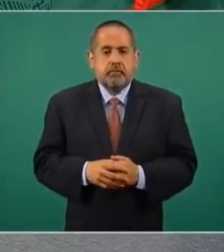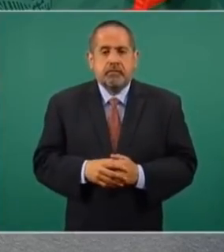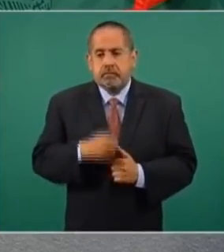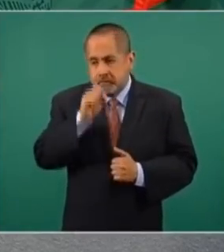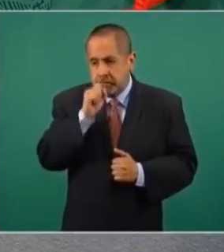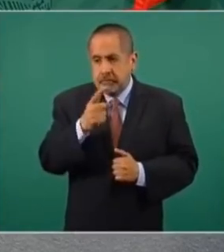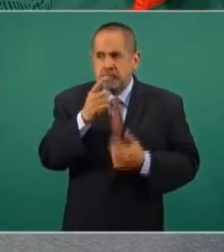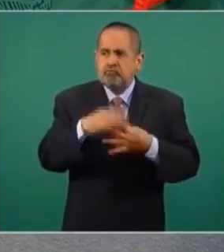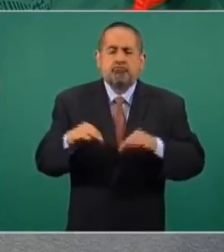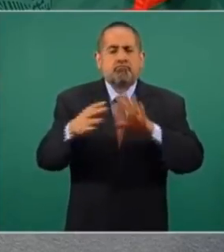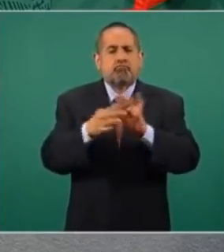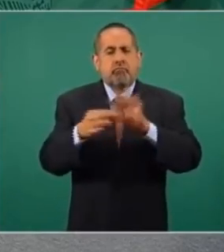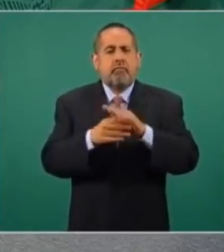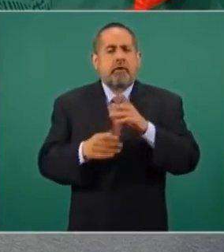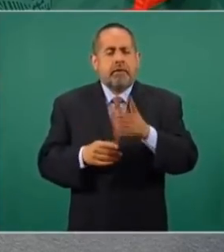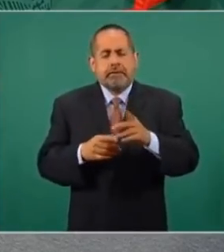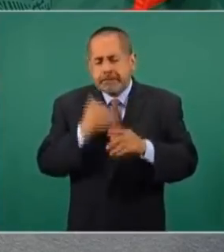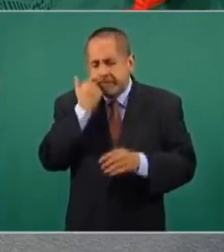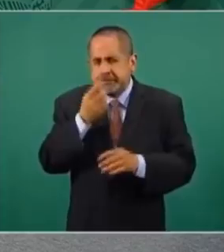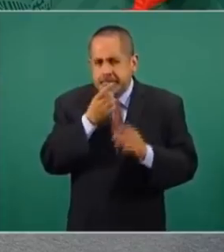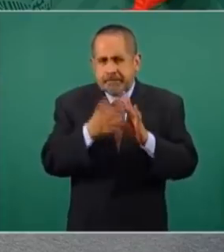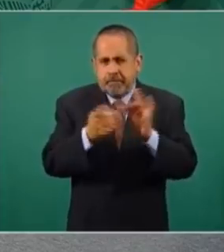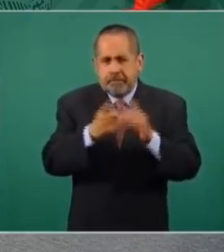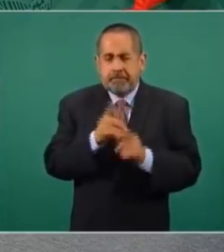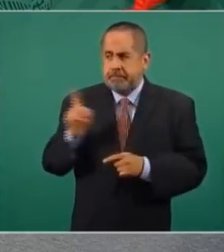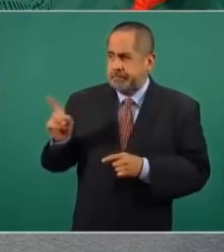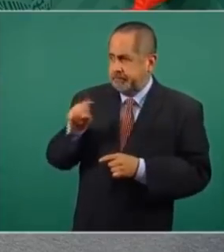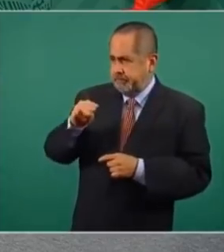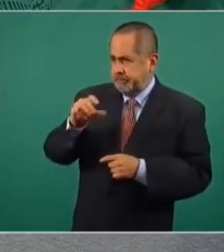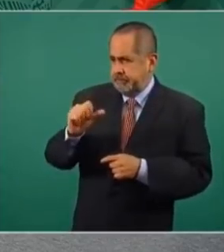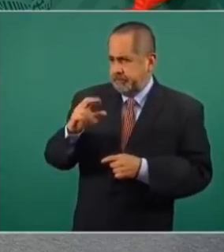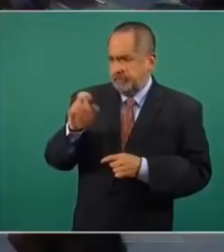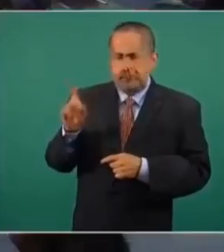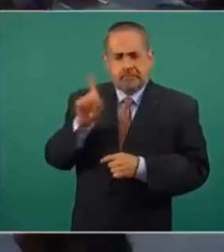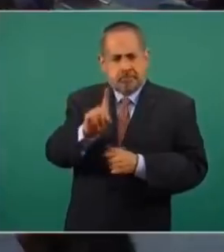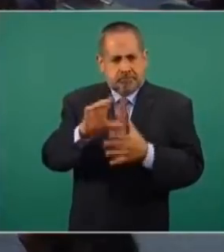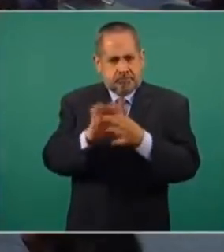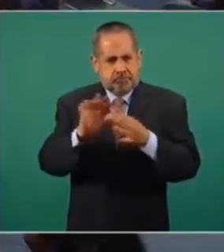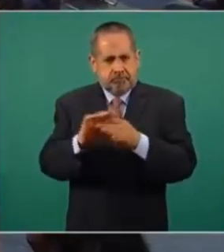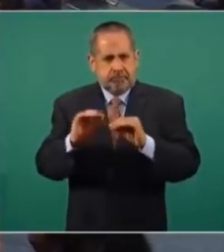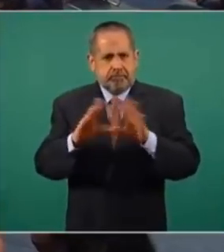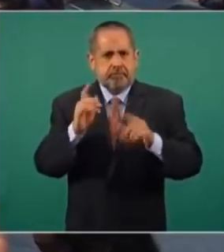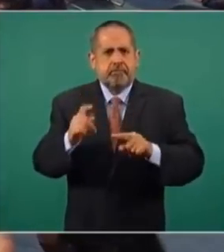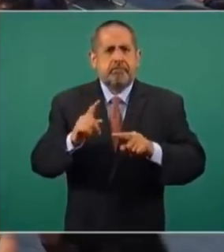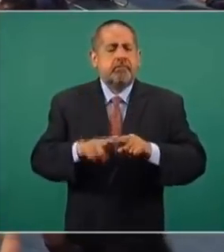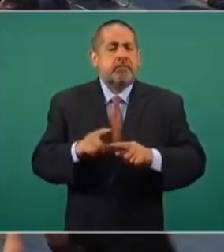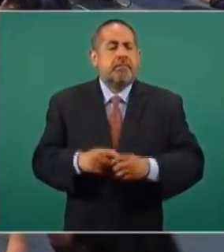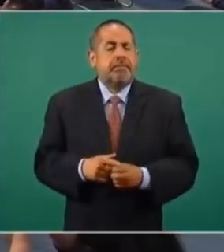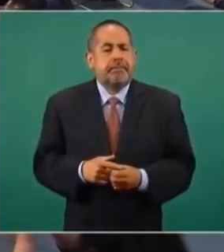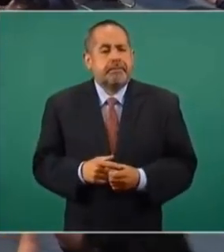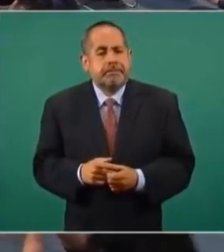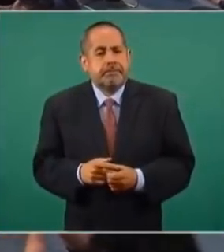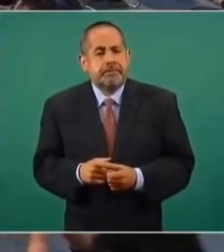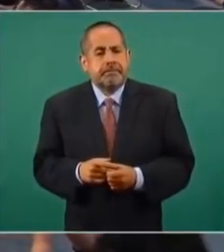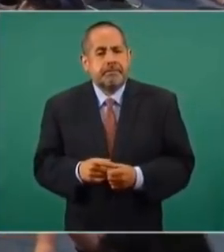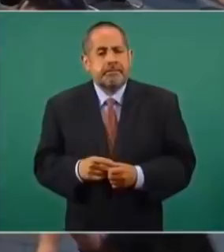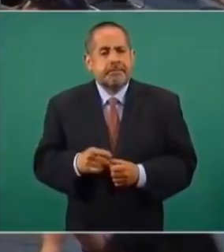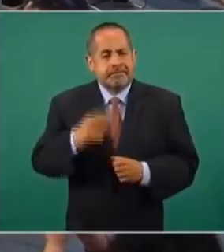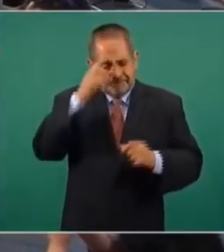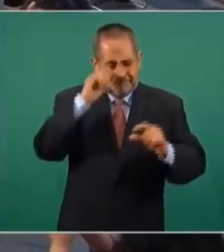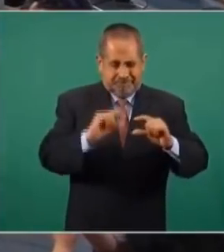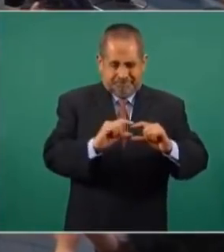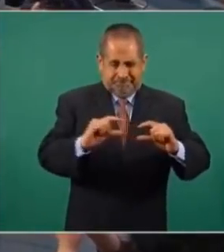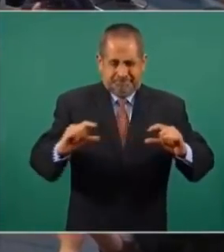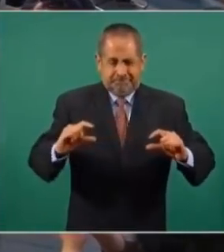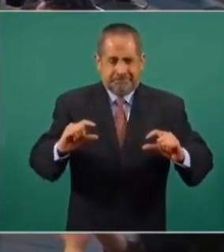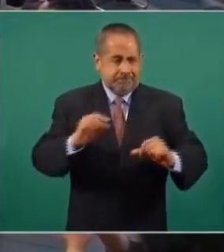es importante, y me gustaría que Marcelo lo explicara, de el envasado que se está